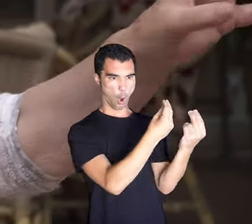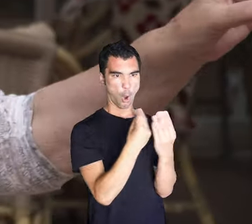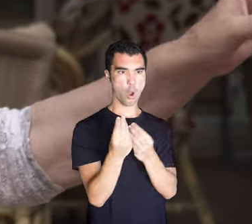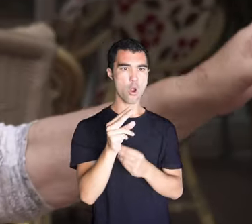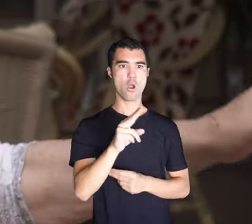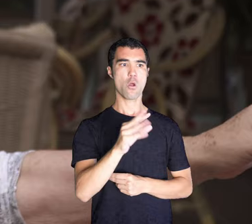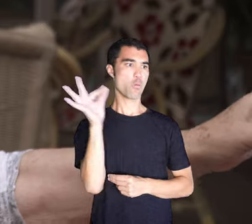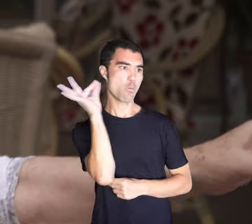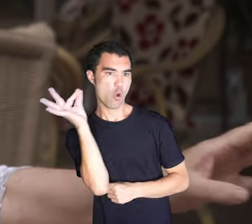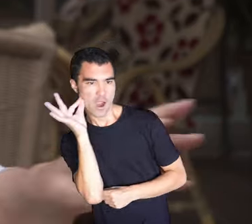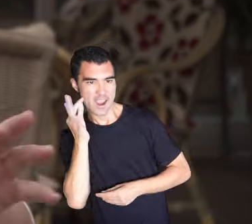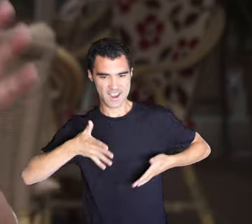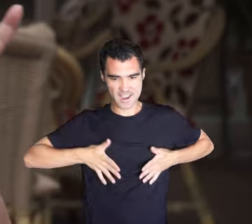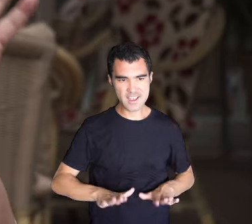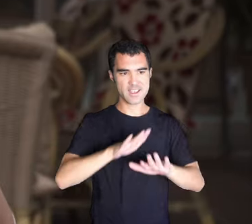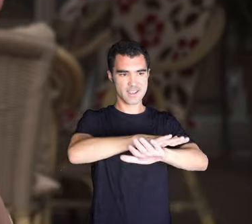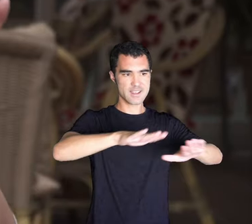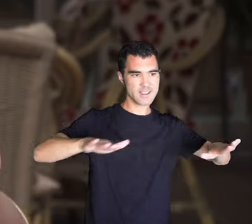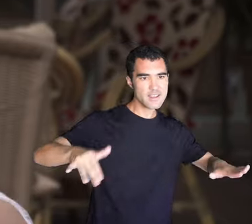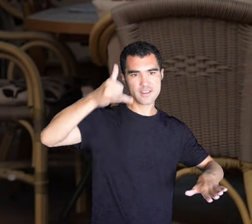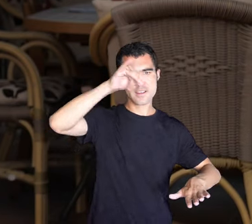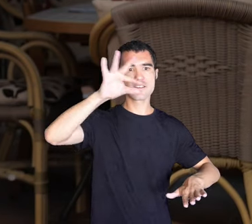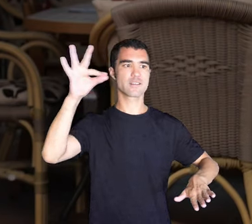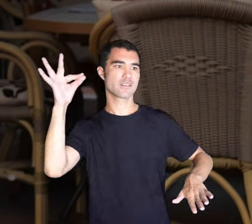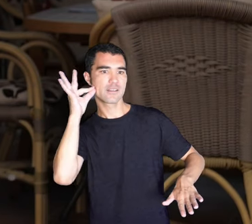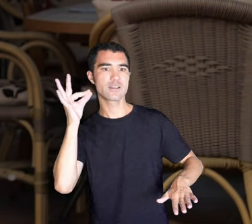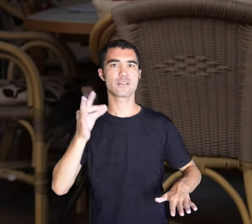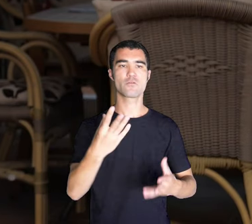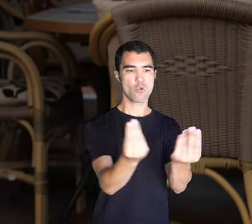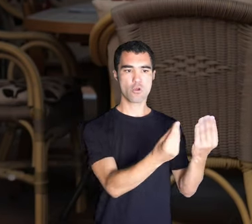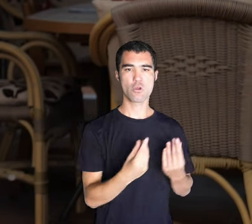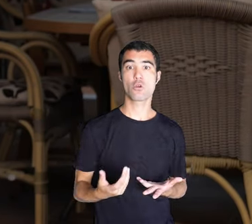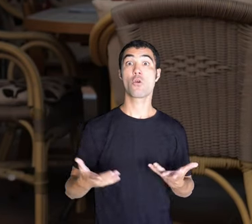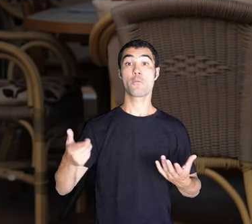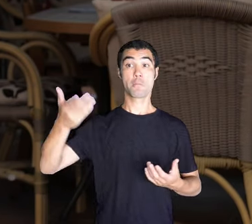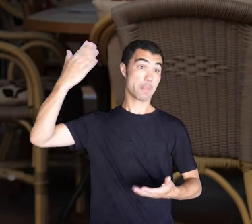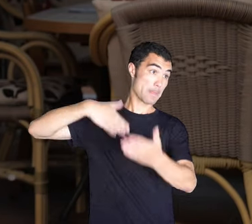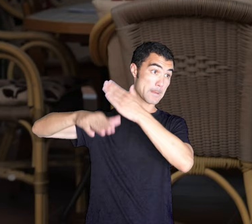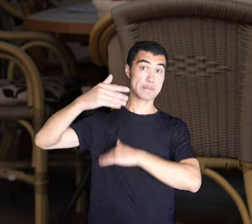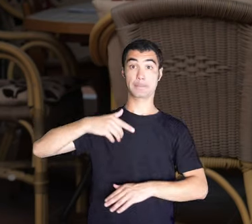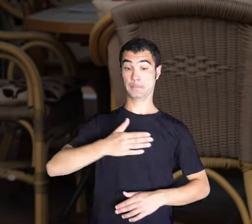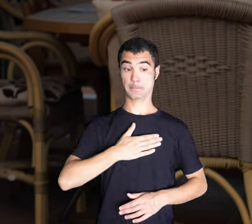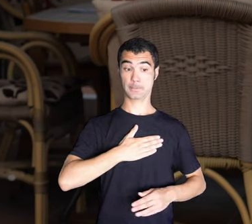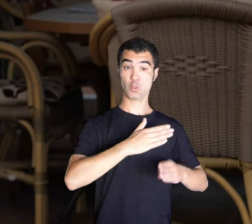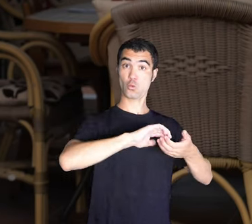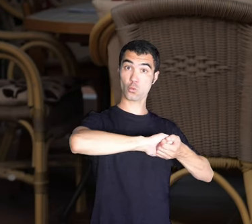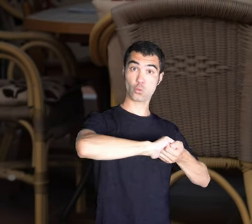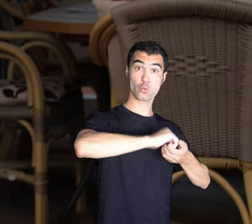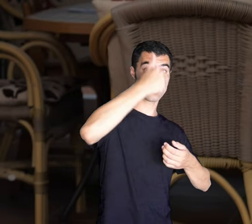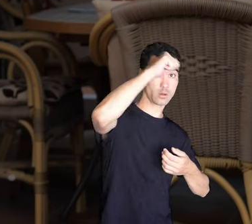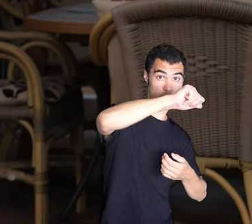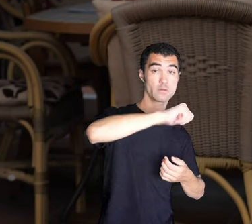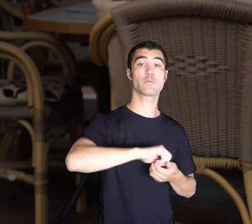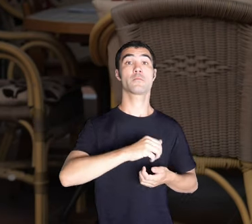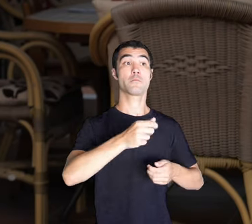por mujeres y niños, niños pequeños. Durante este tiempo, mi cuñado y los